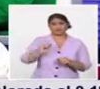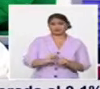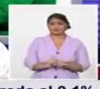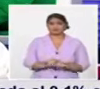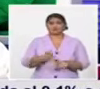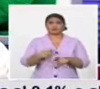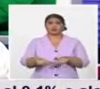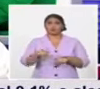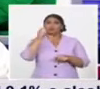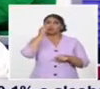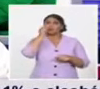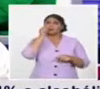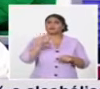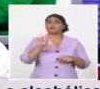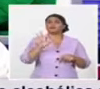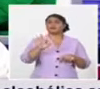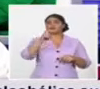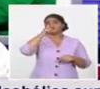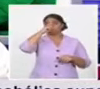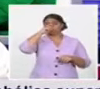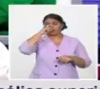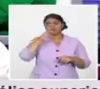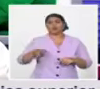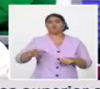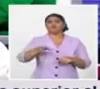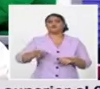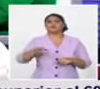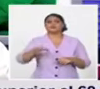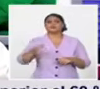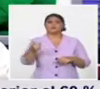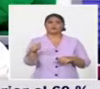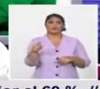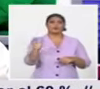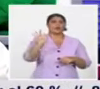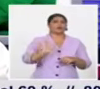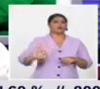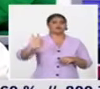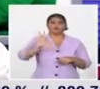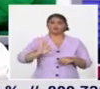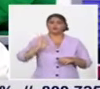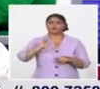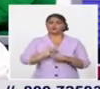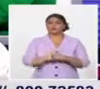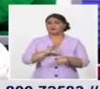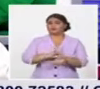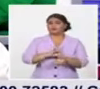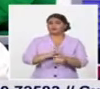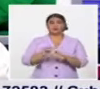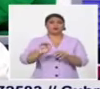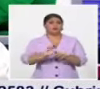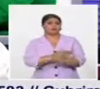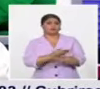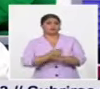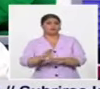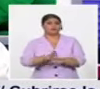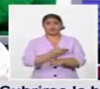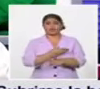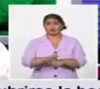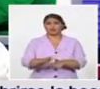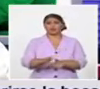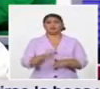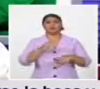edad, del municipio 10 de octubre, también con antecedentes de hipertensión arterial,